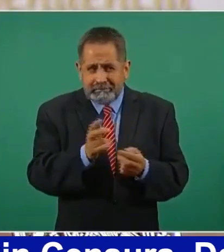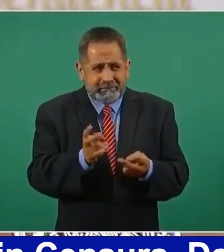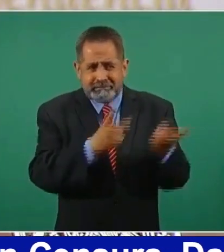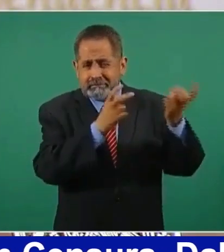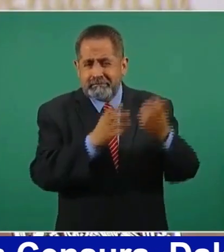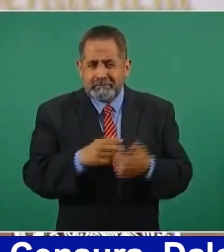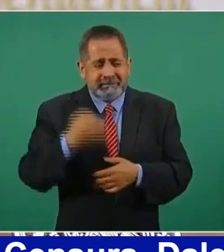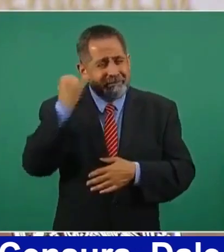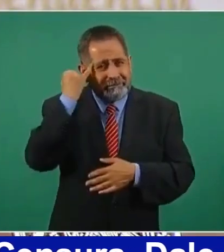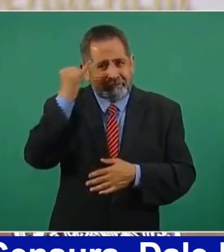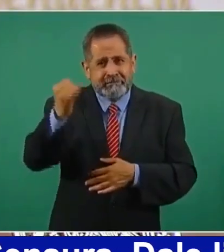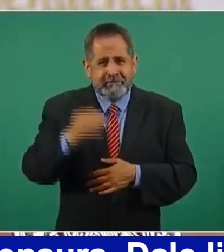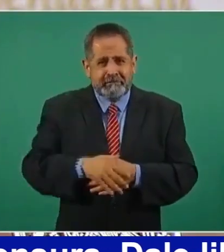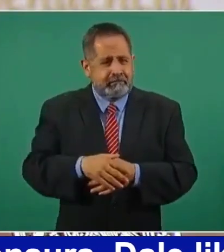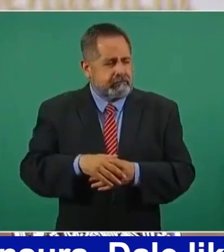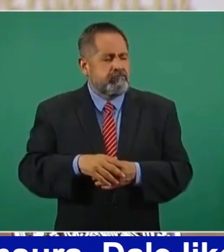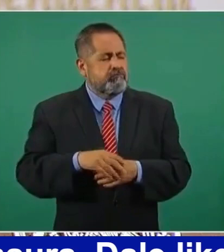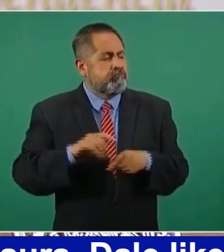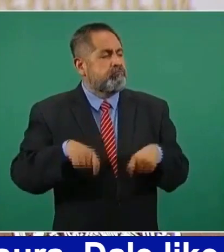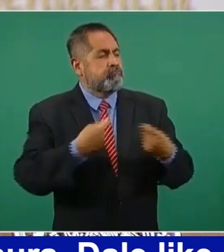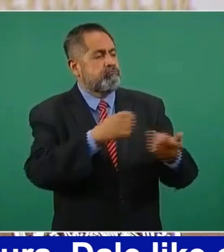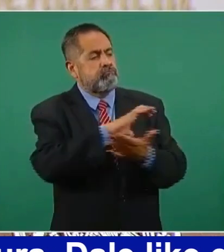Imagínense entregar contratos